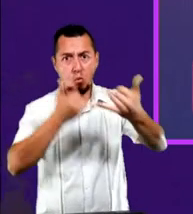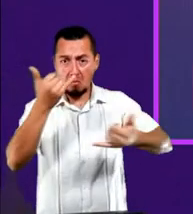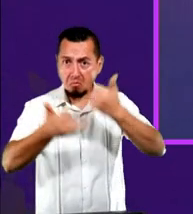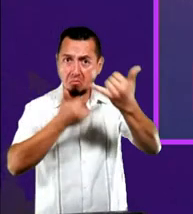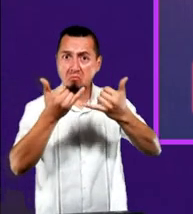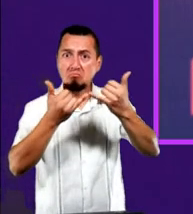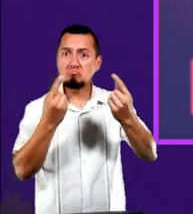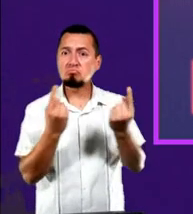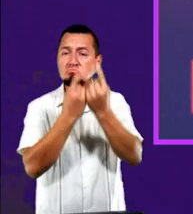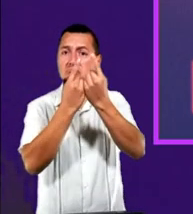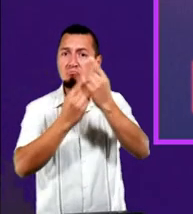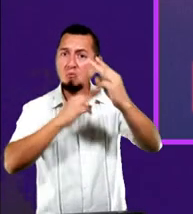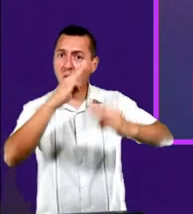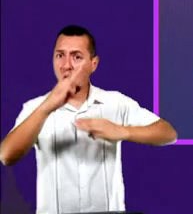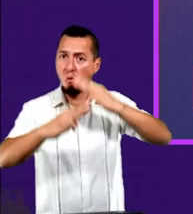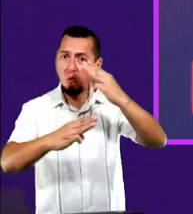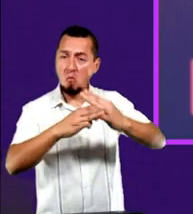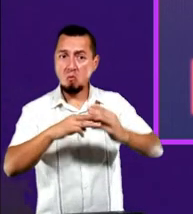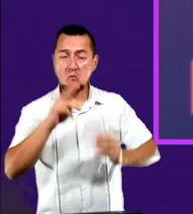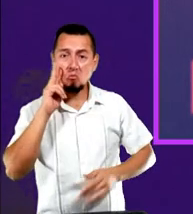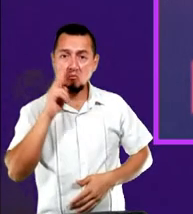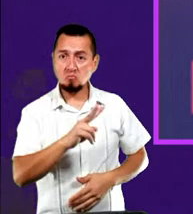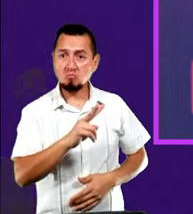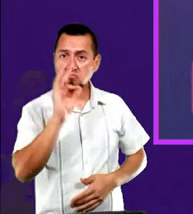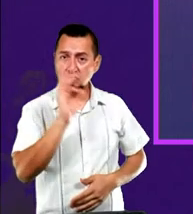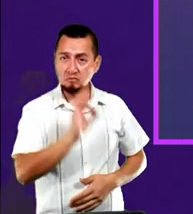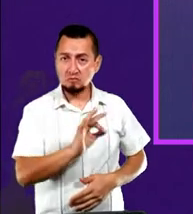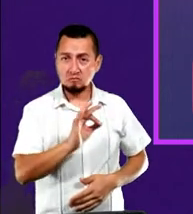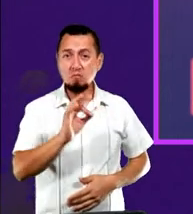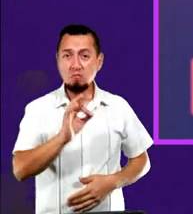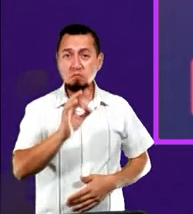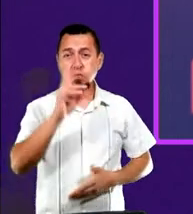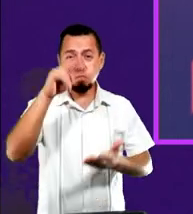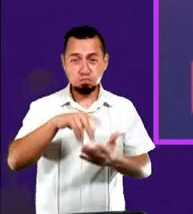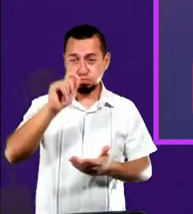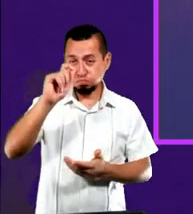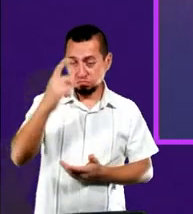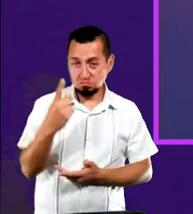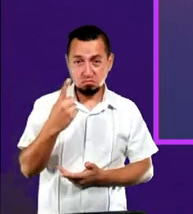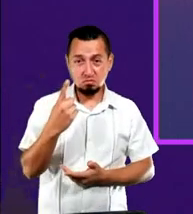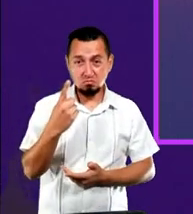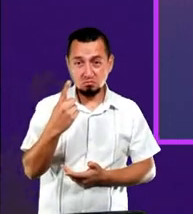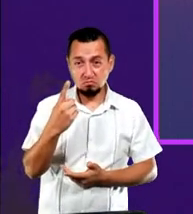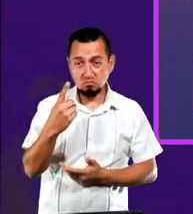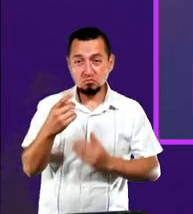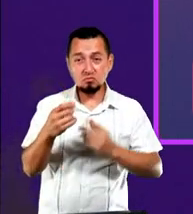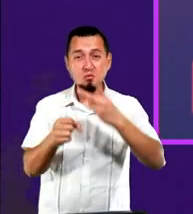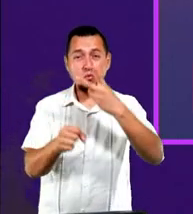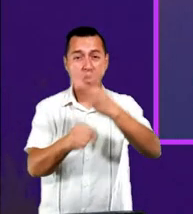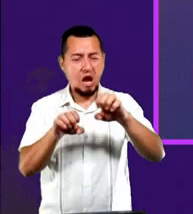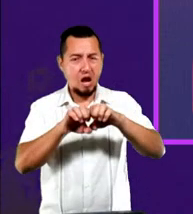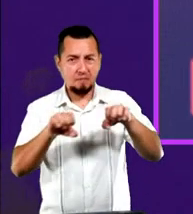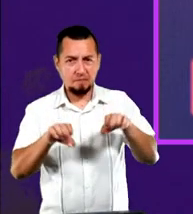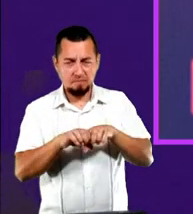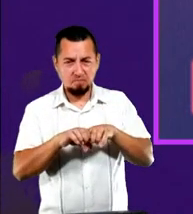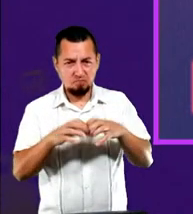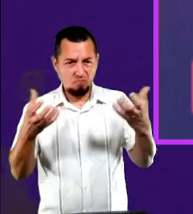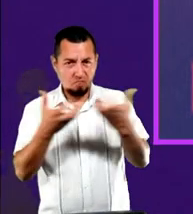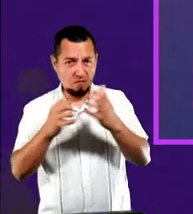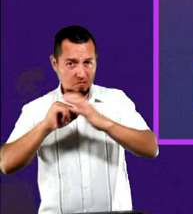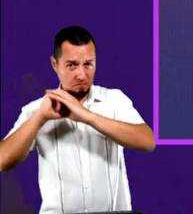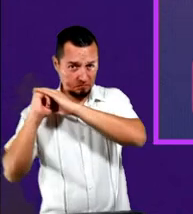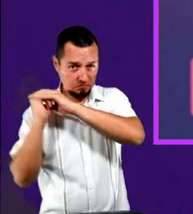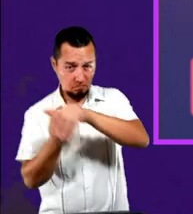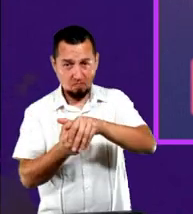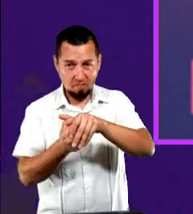En el 21 nace el segundo equipo profesional de béisbol y Guadalajara. Solamente, en el país solo hay dos